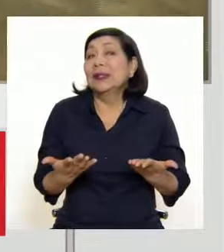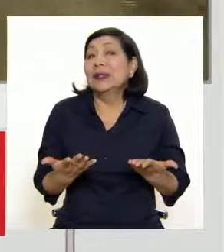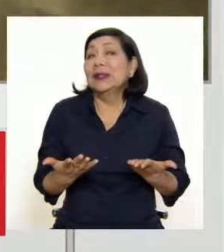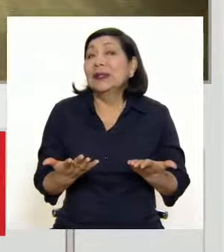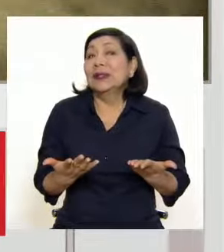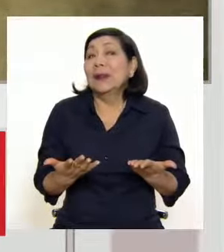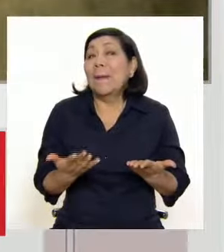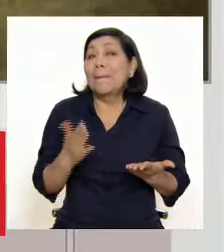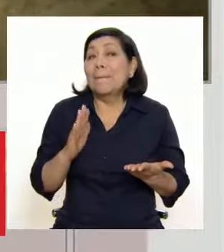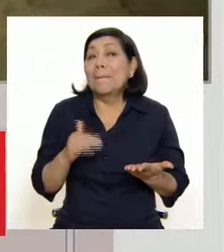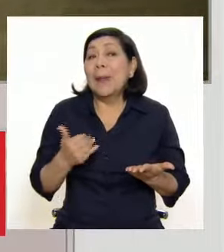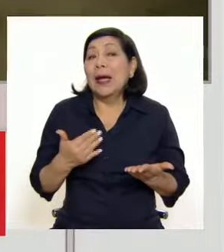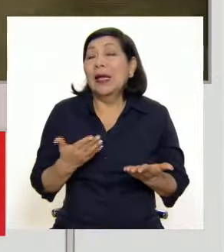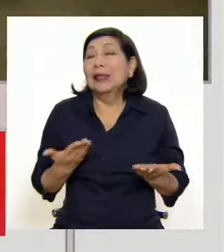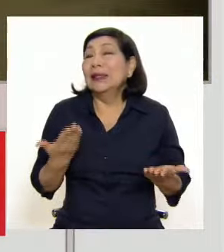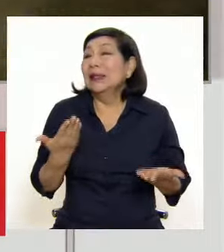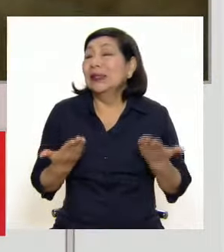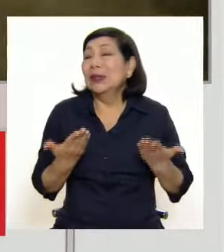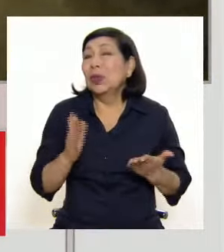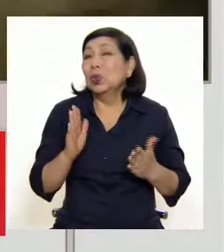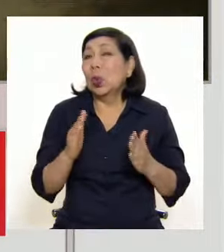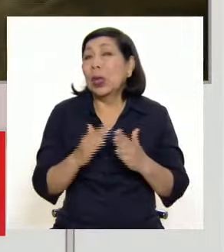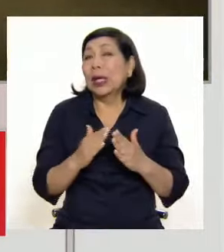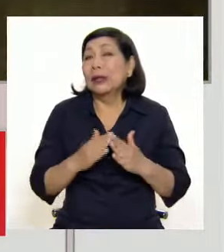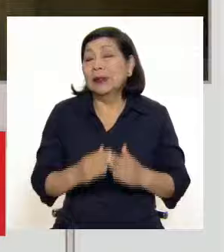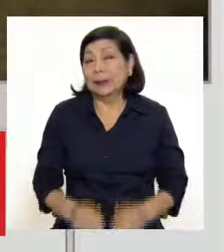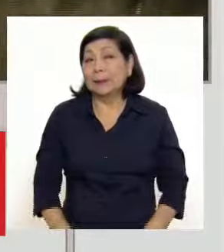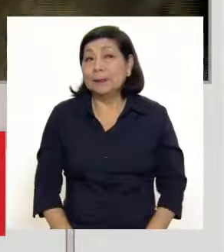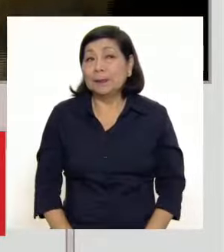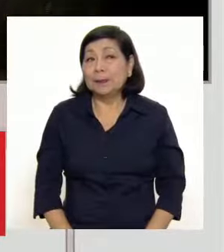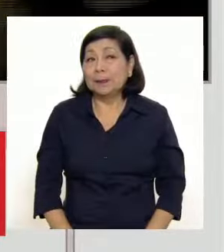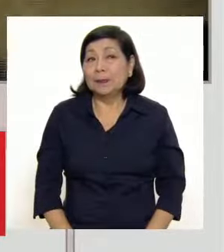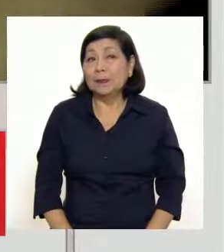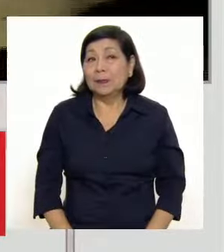el daño que le generó a sus propiedades.